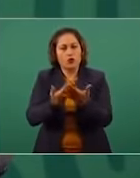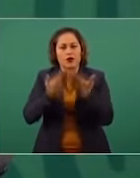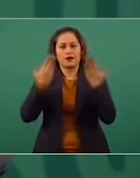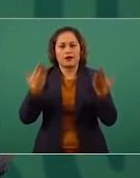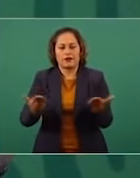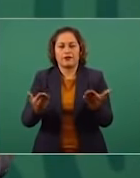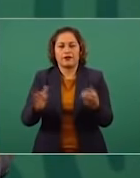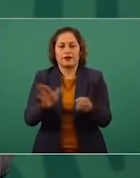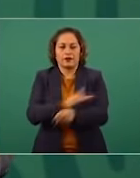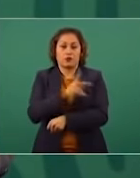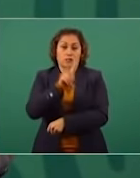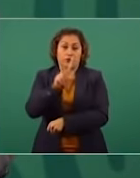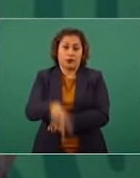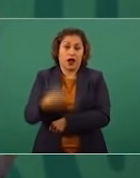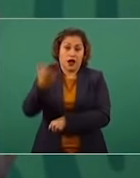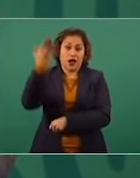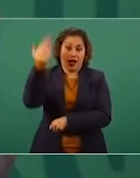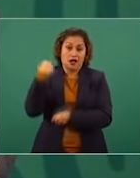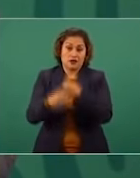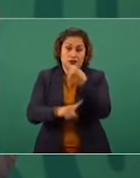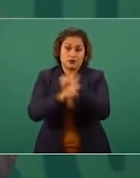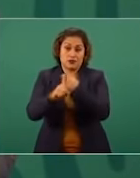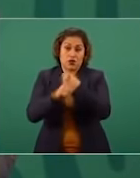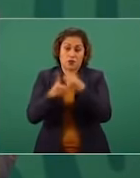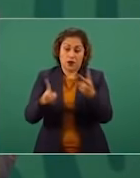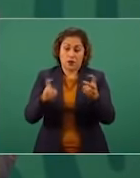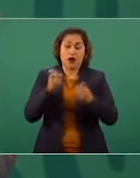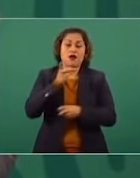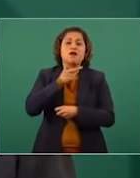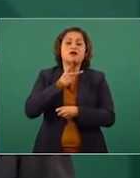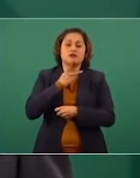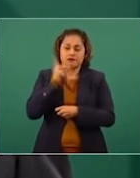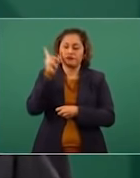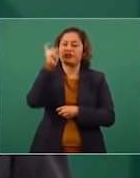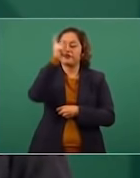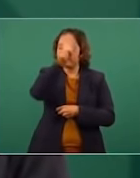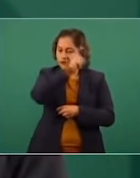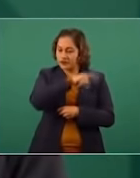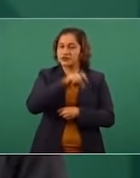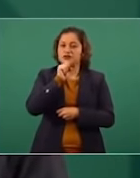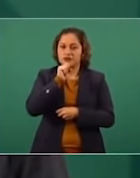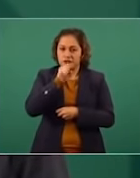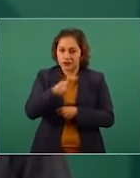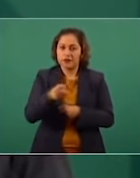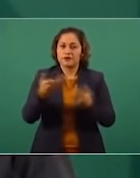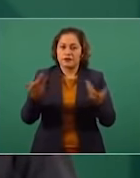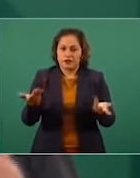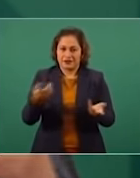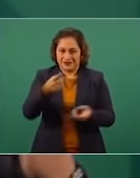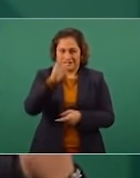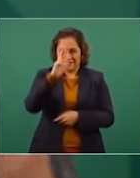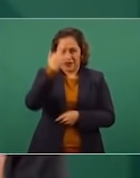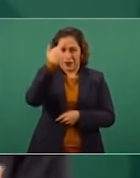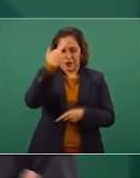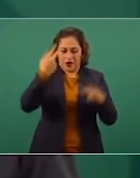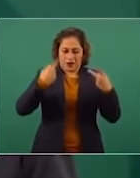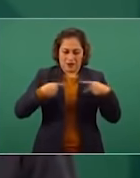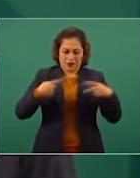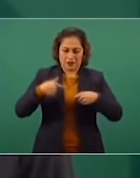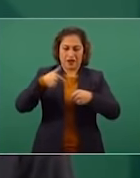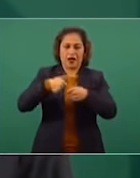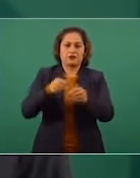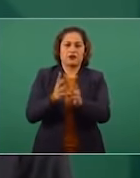teníamos suficiente abasto de gasolinas y la gente hizo colas, a veces cargaba